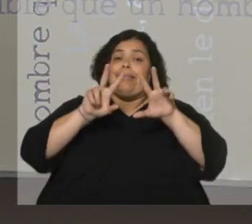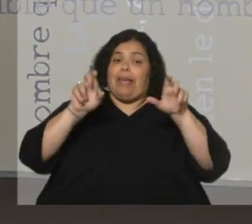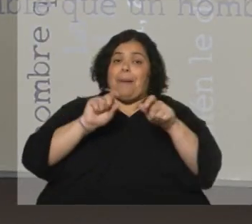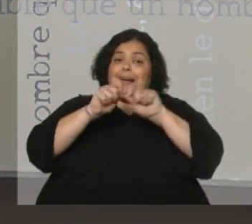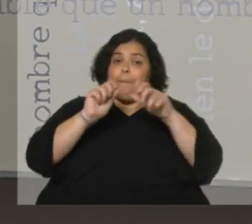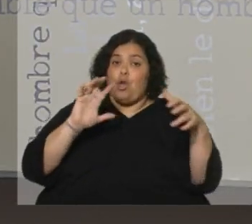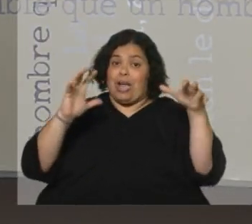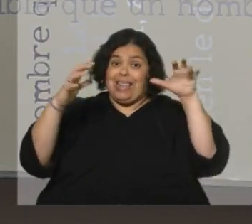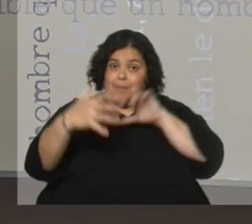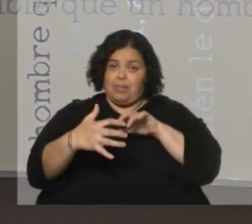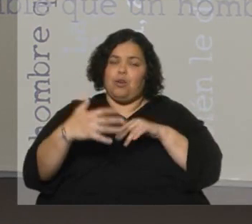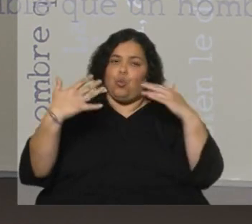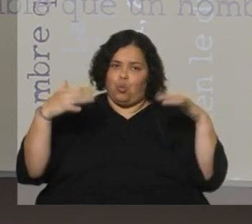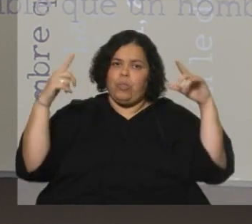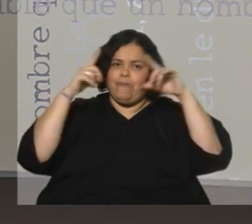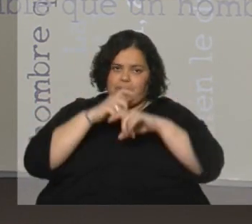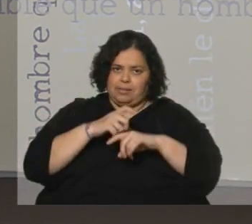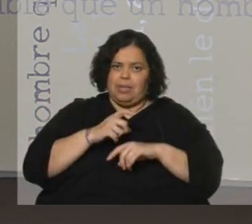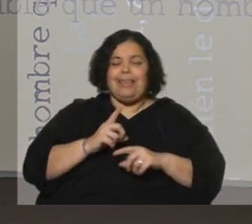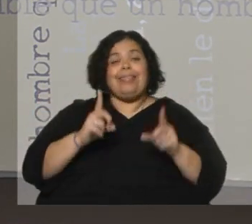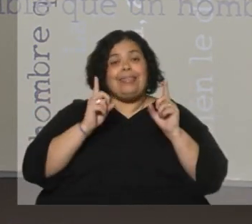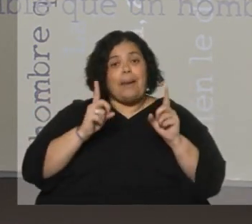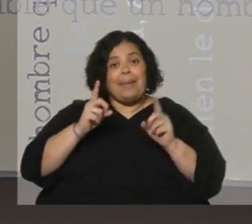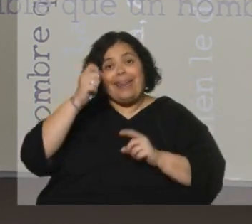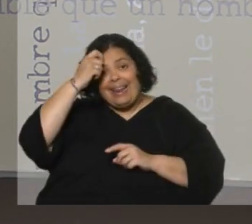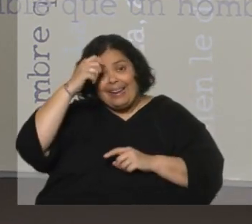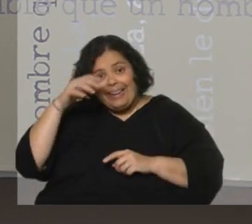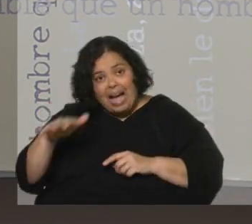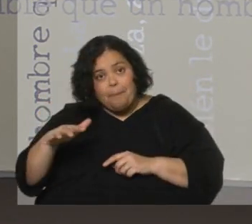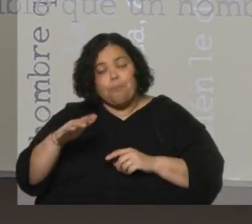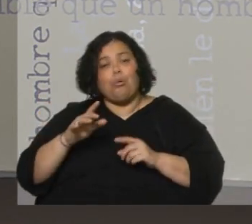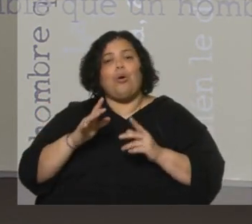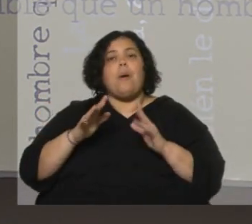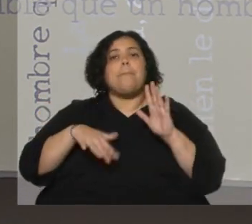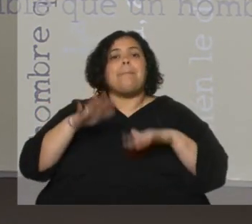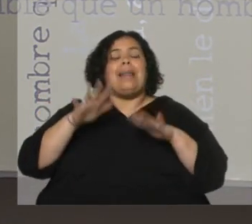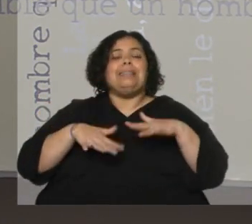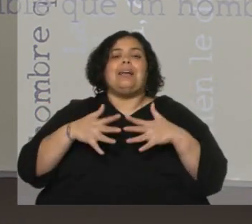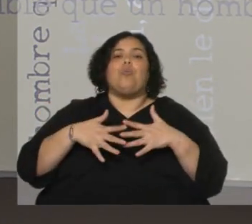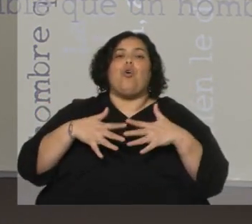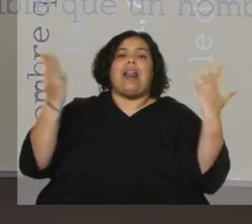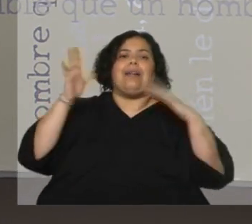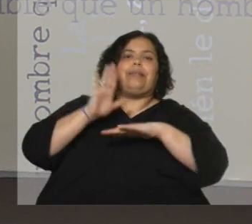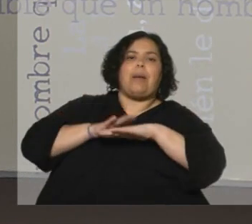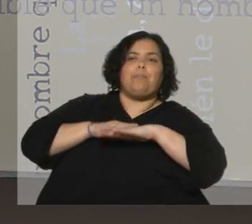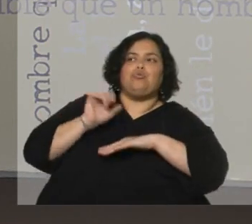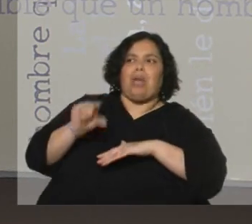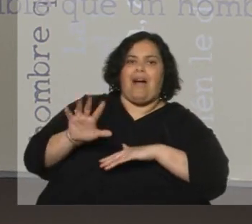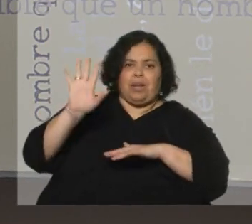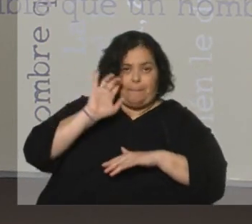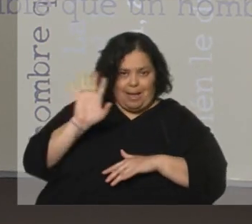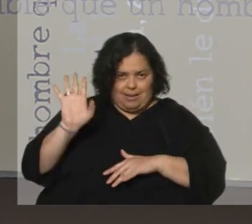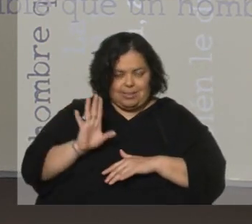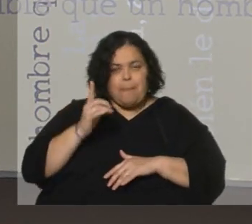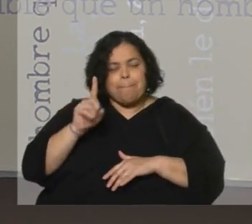complejo y y acá el campo el campo Parece ser muchas veces el gran responsable del tema El problema que